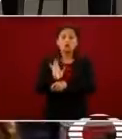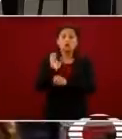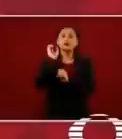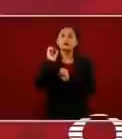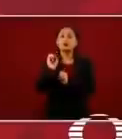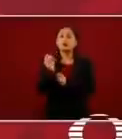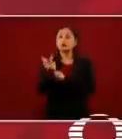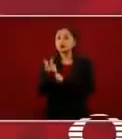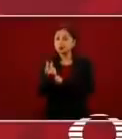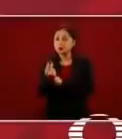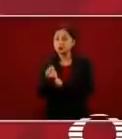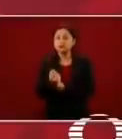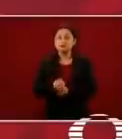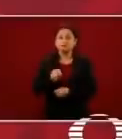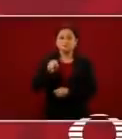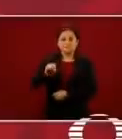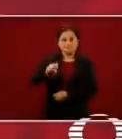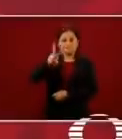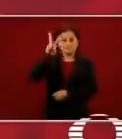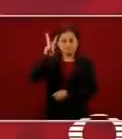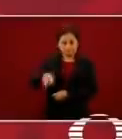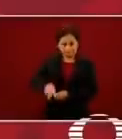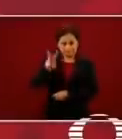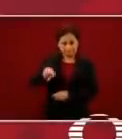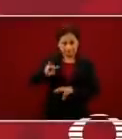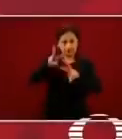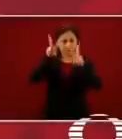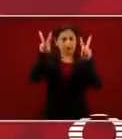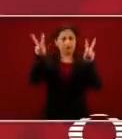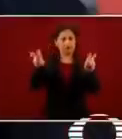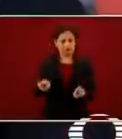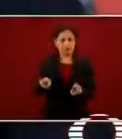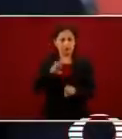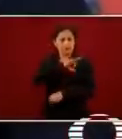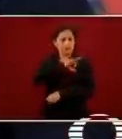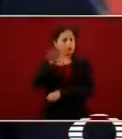porque da para eso este